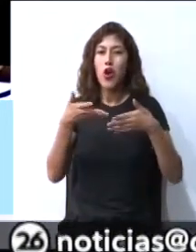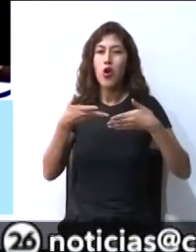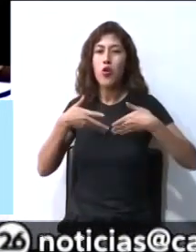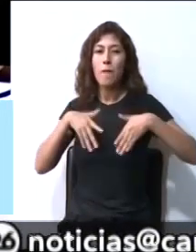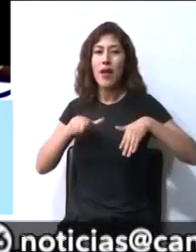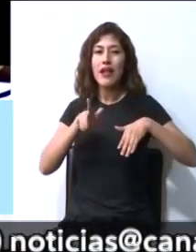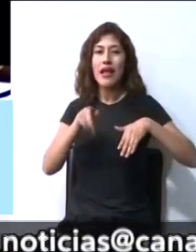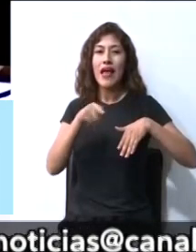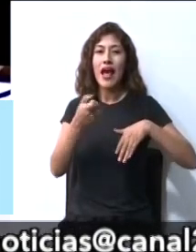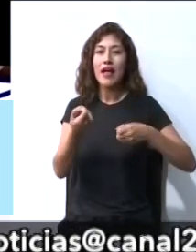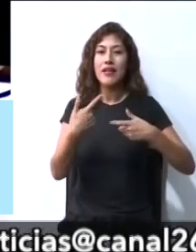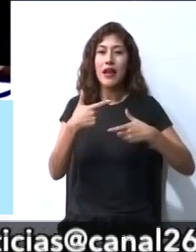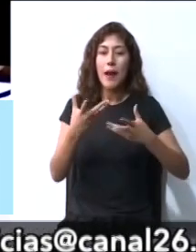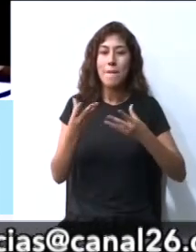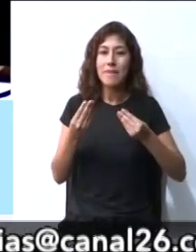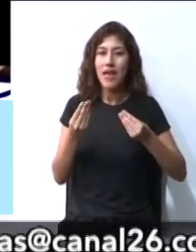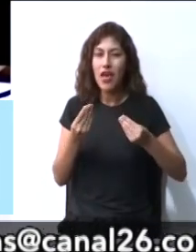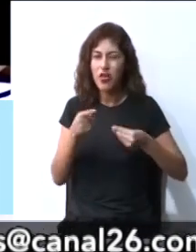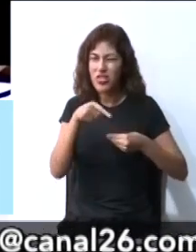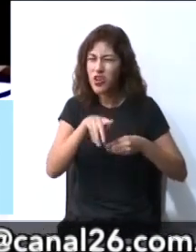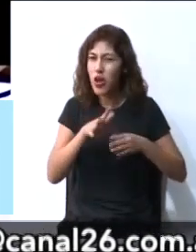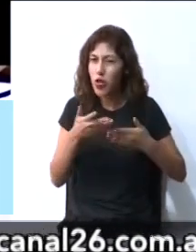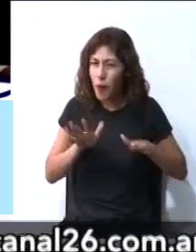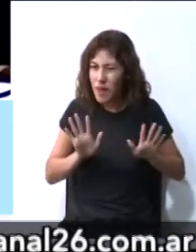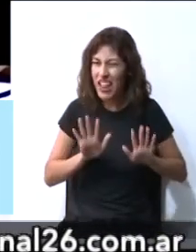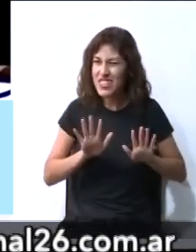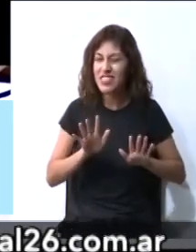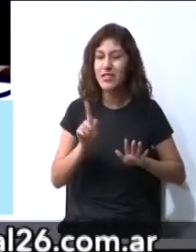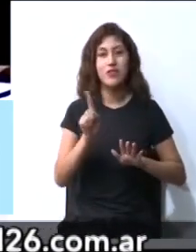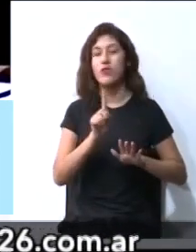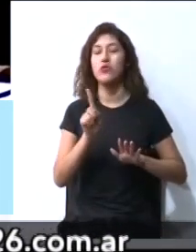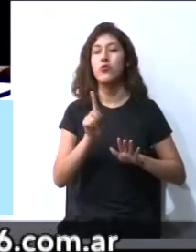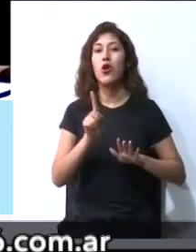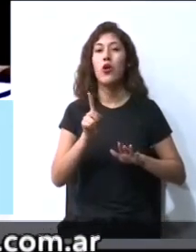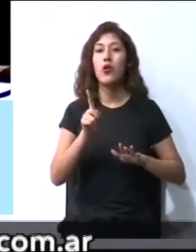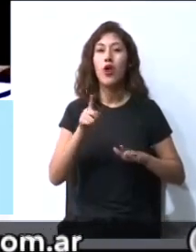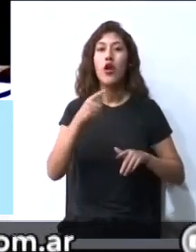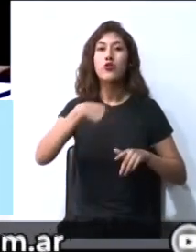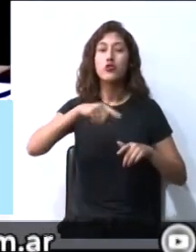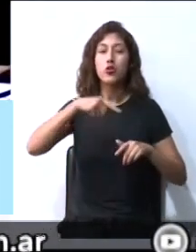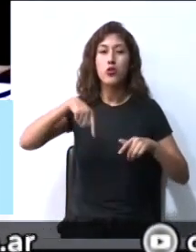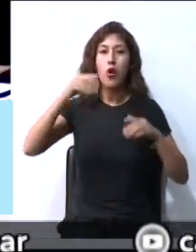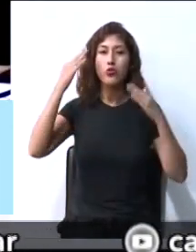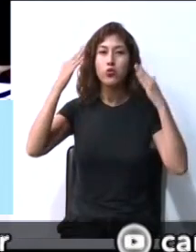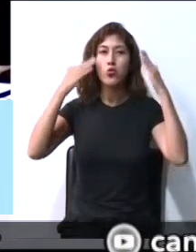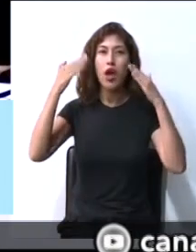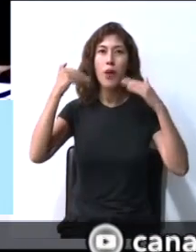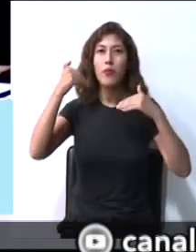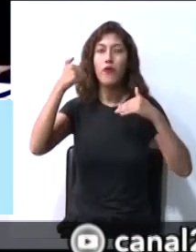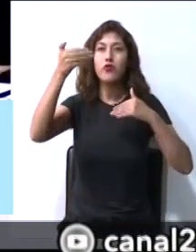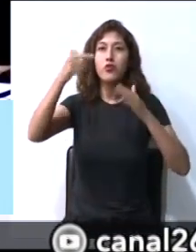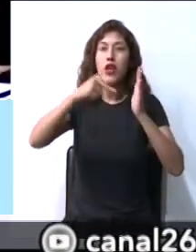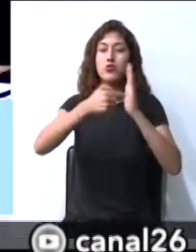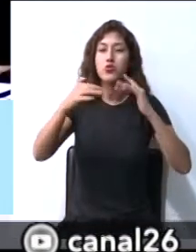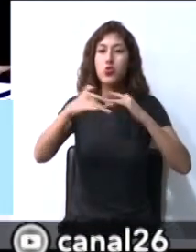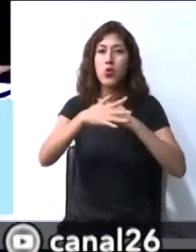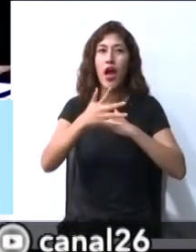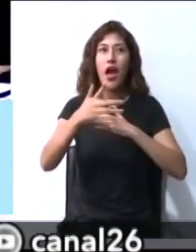normal. Cuando empezamos, soñamos con una ciudad donde los vecinos pudieran trabajar, abrir sus